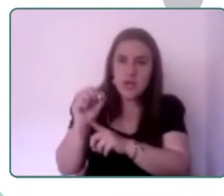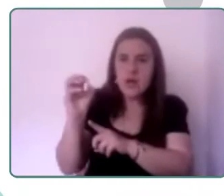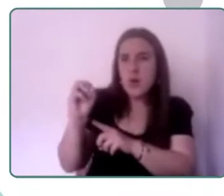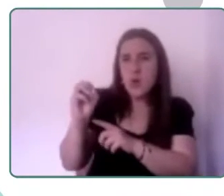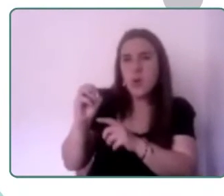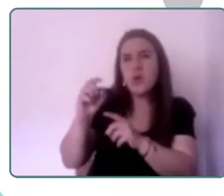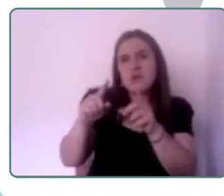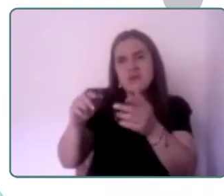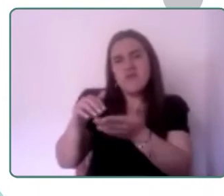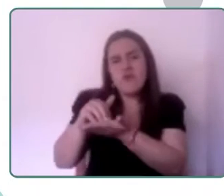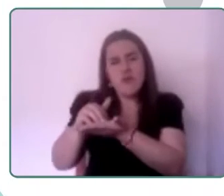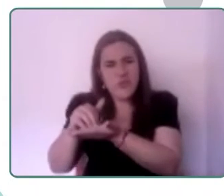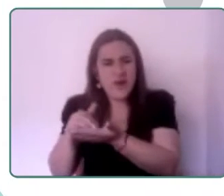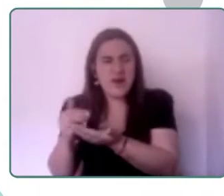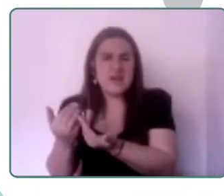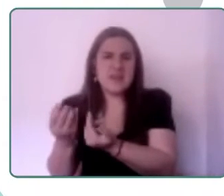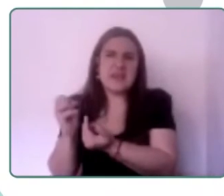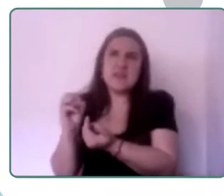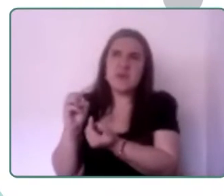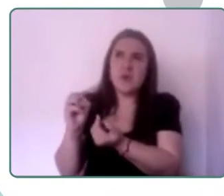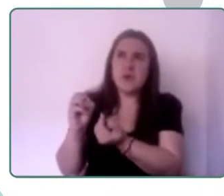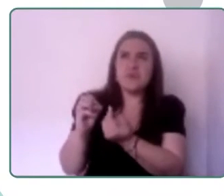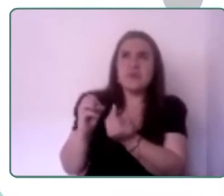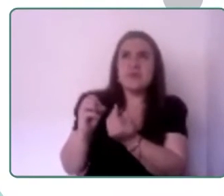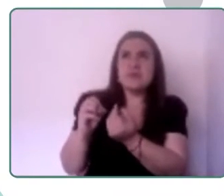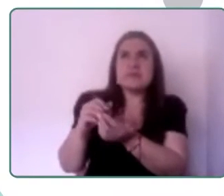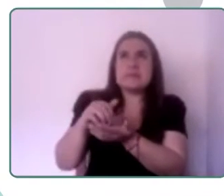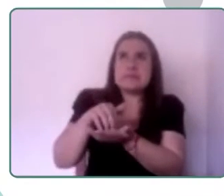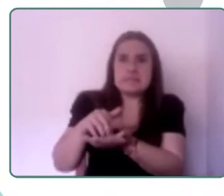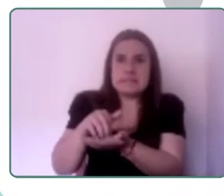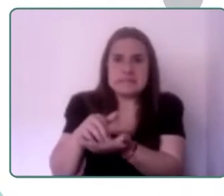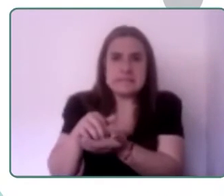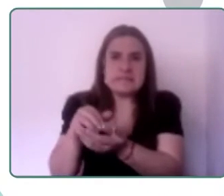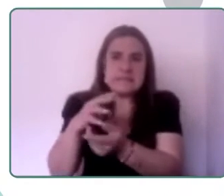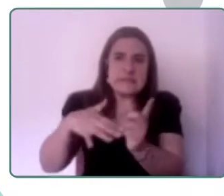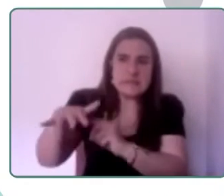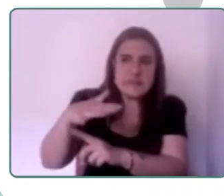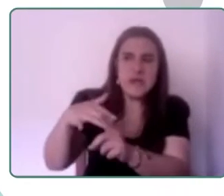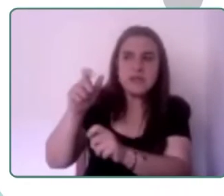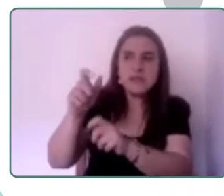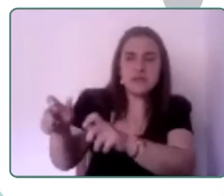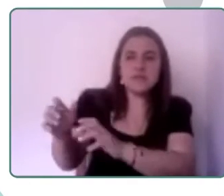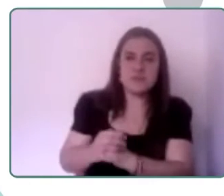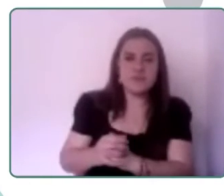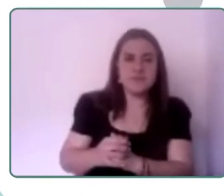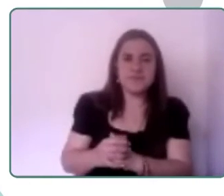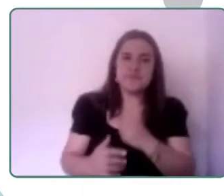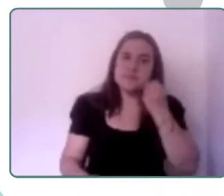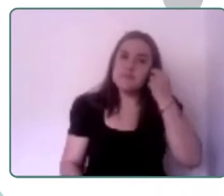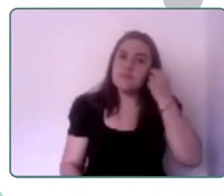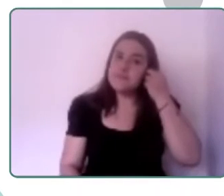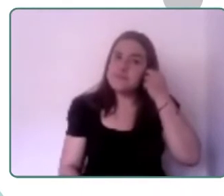humana y de el ecosistema en el cual estamos inmersos. Este trabajo de